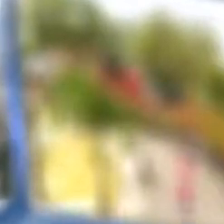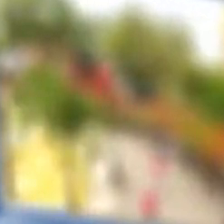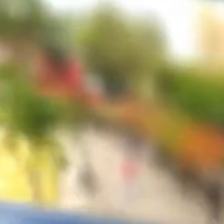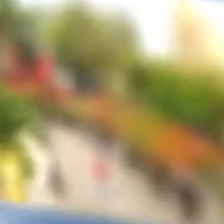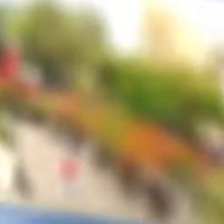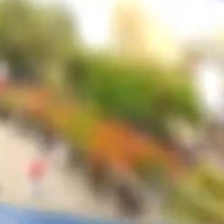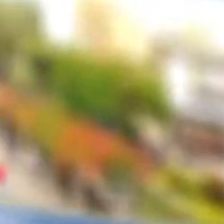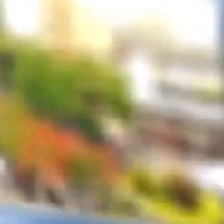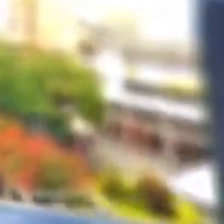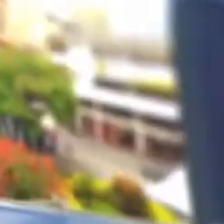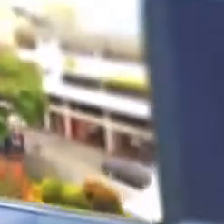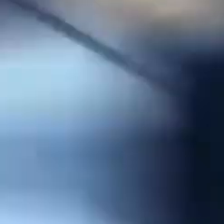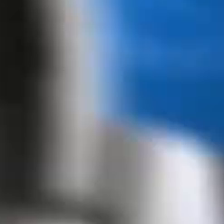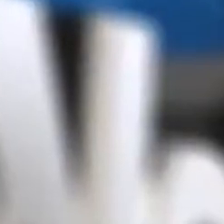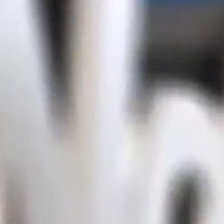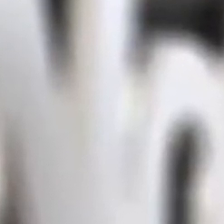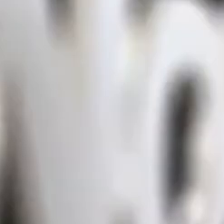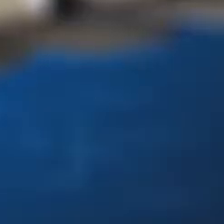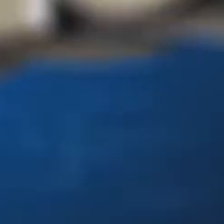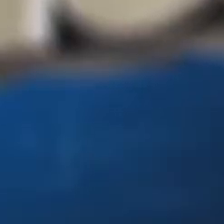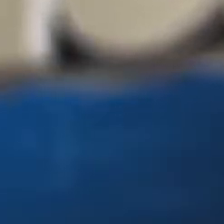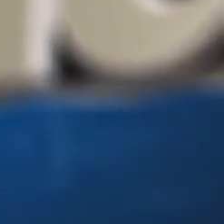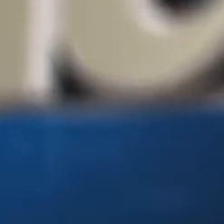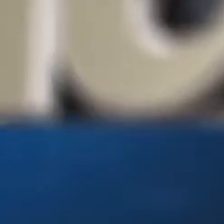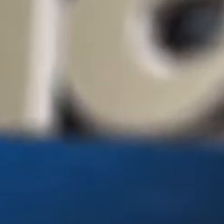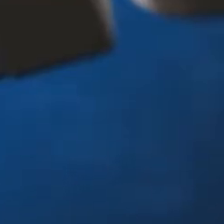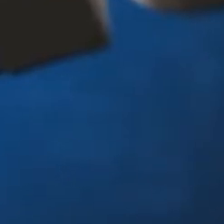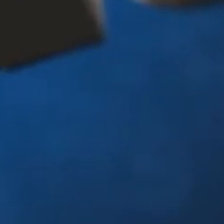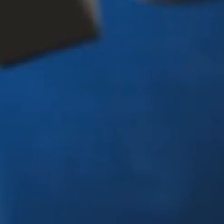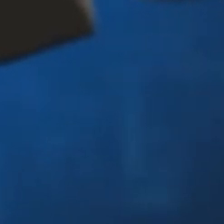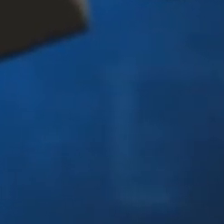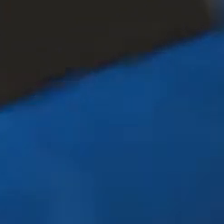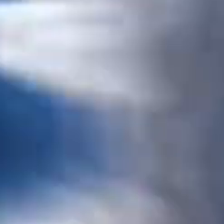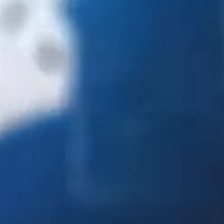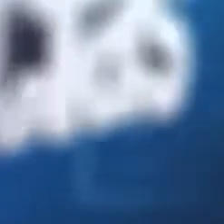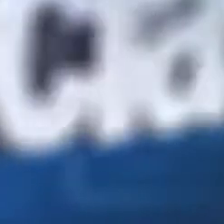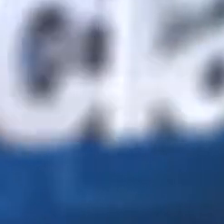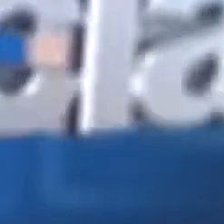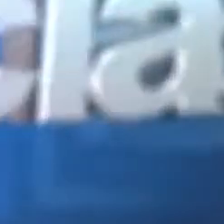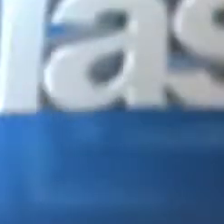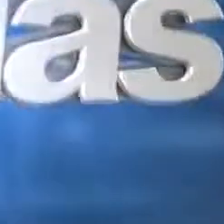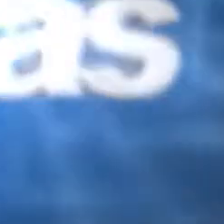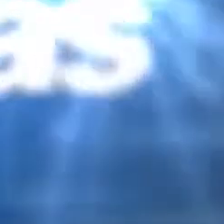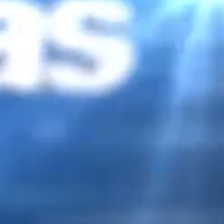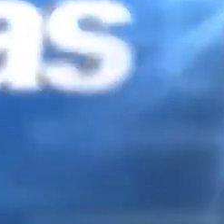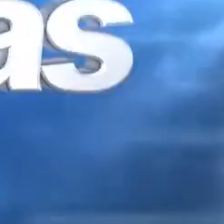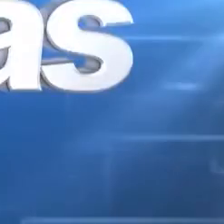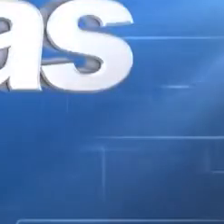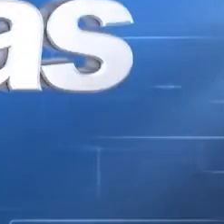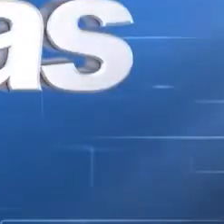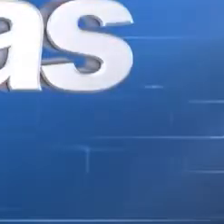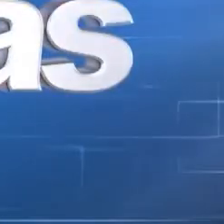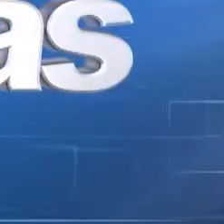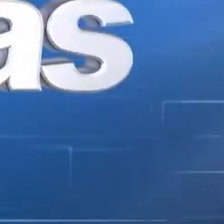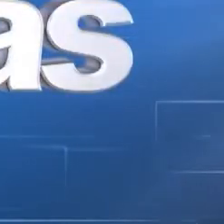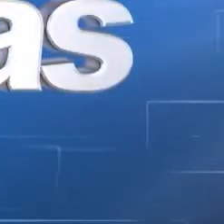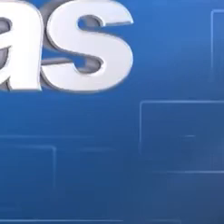comienza telecafé noticias con la mejor y más completa información del triángulo del café